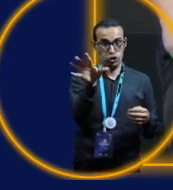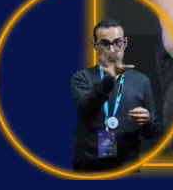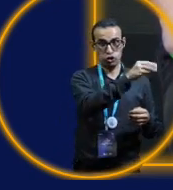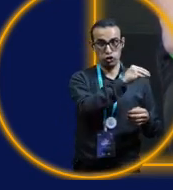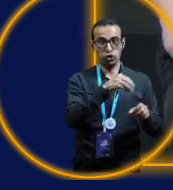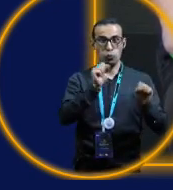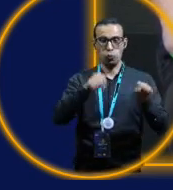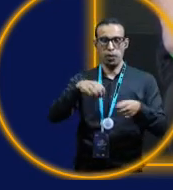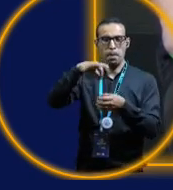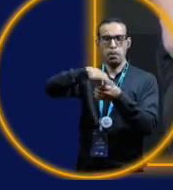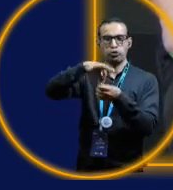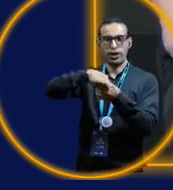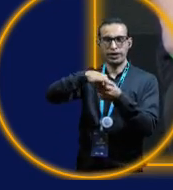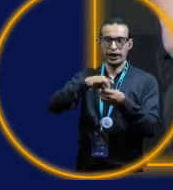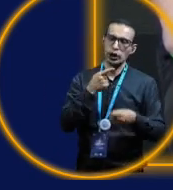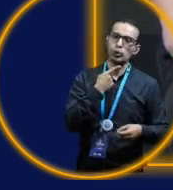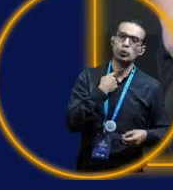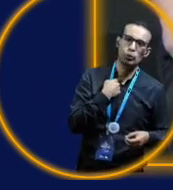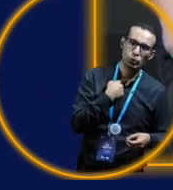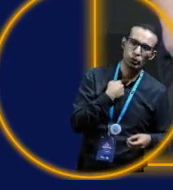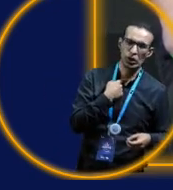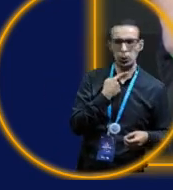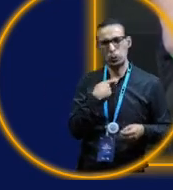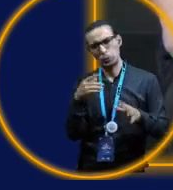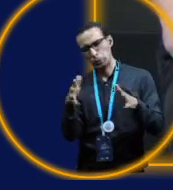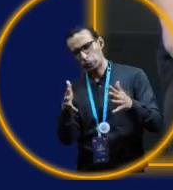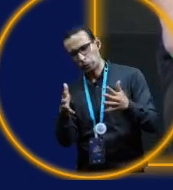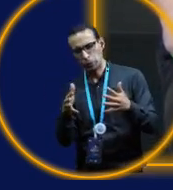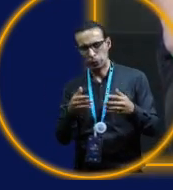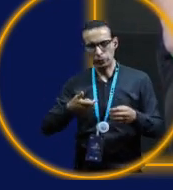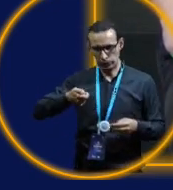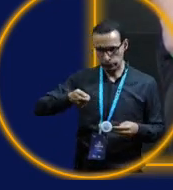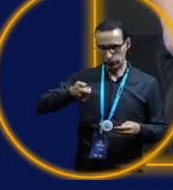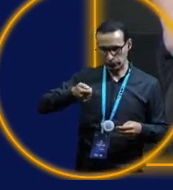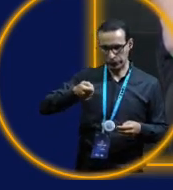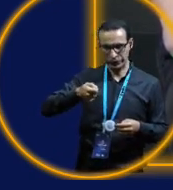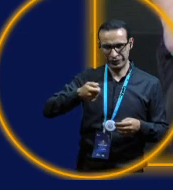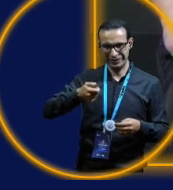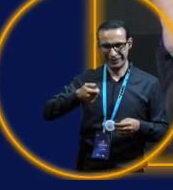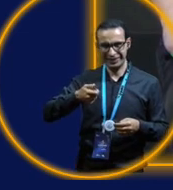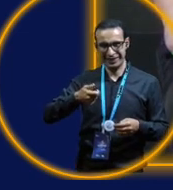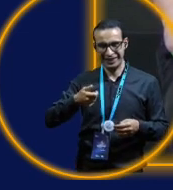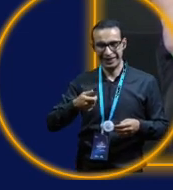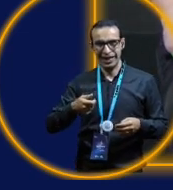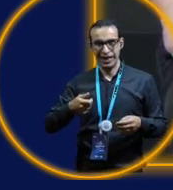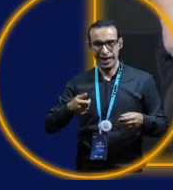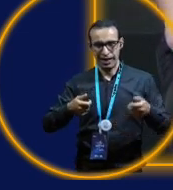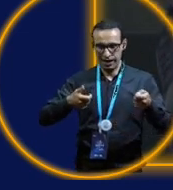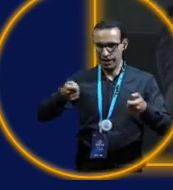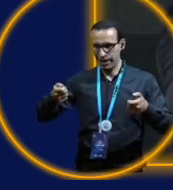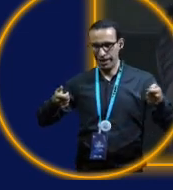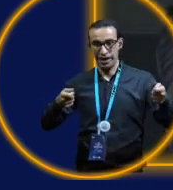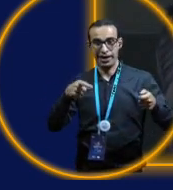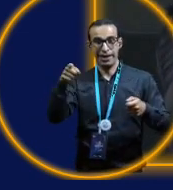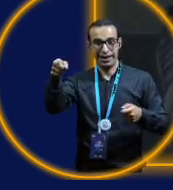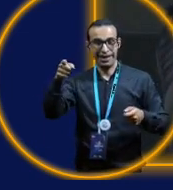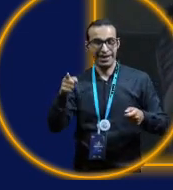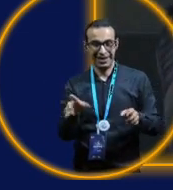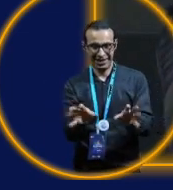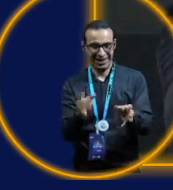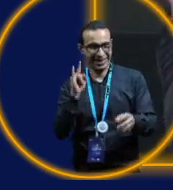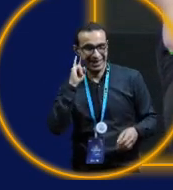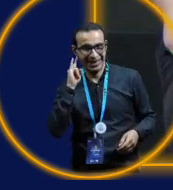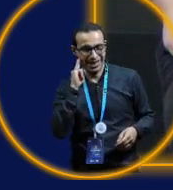podían votar que tanto le gustaba un un artista Y eso les permitía programar lo que podían programar para con